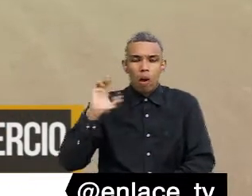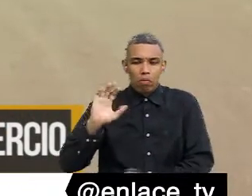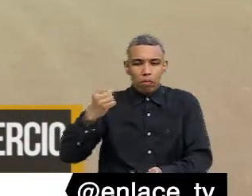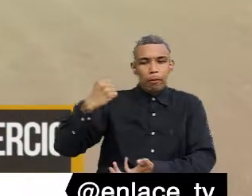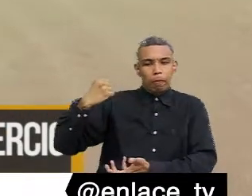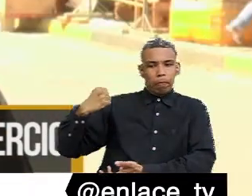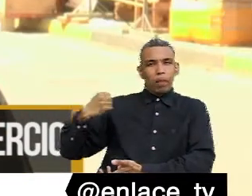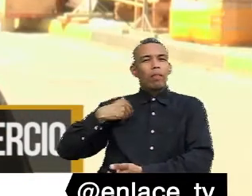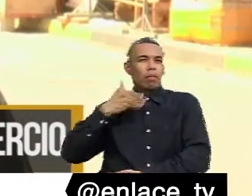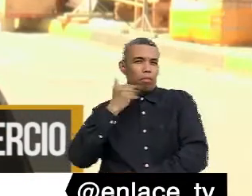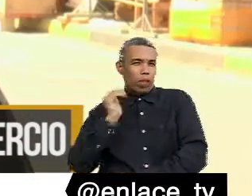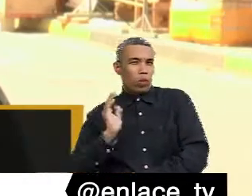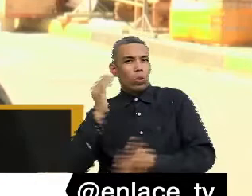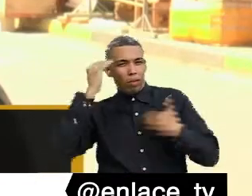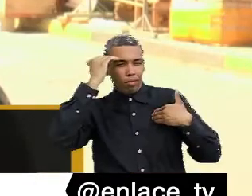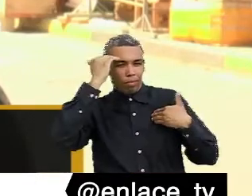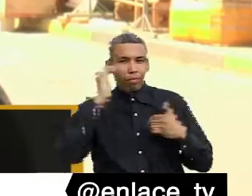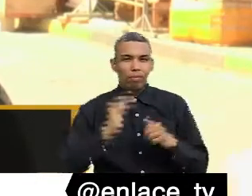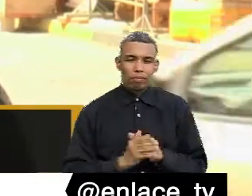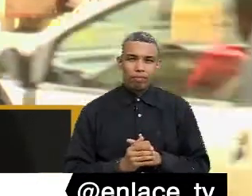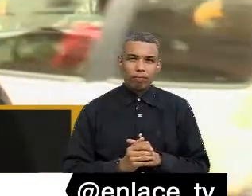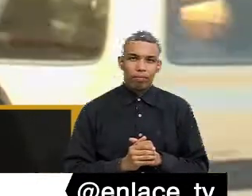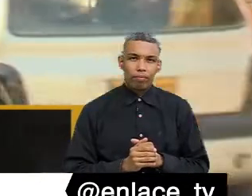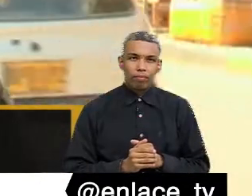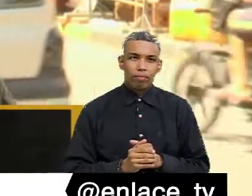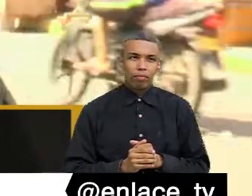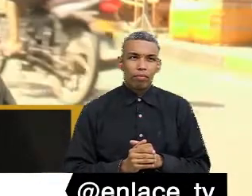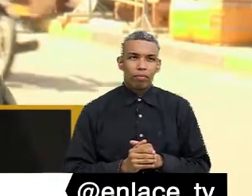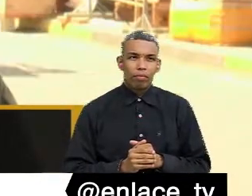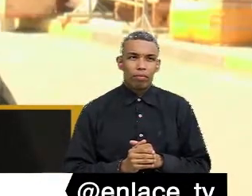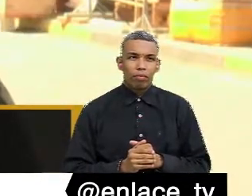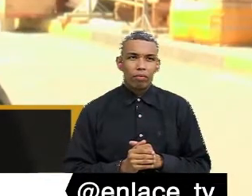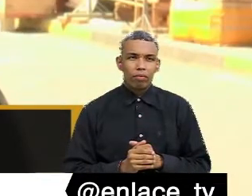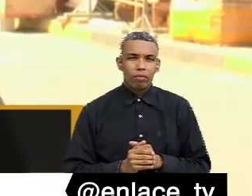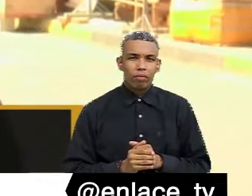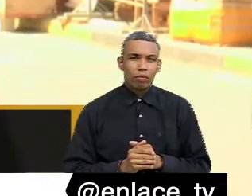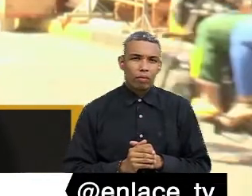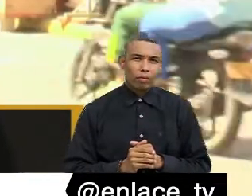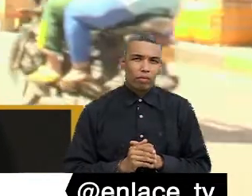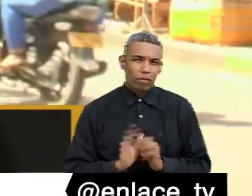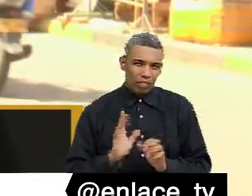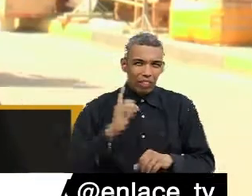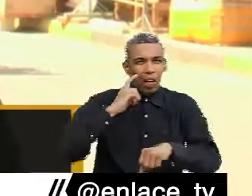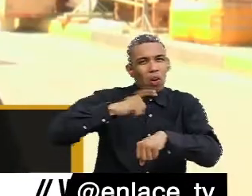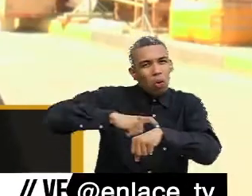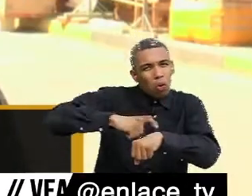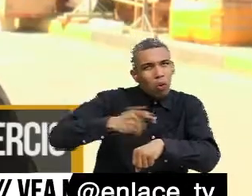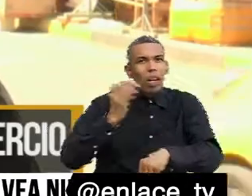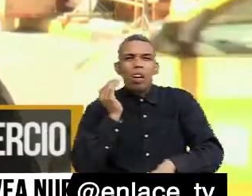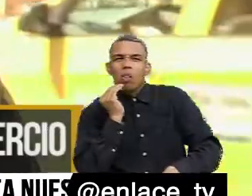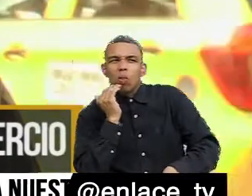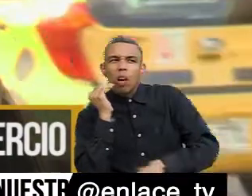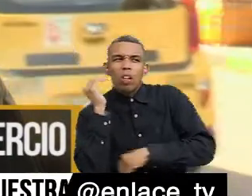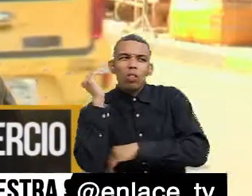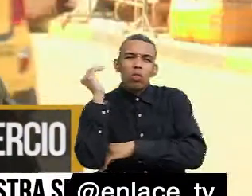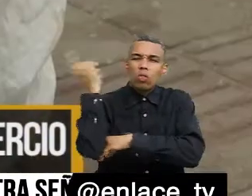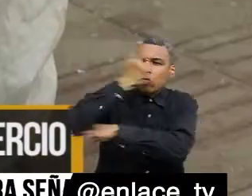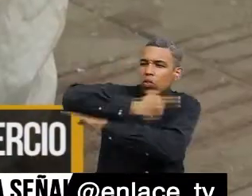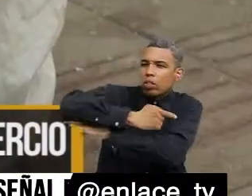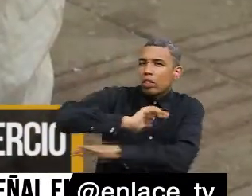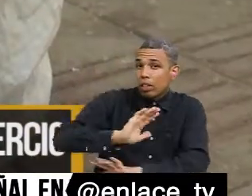que utilicen y dispongan las basuras en los horarios correspondientes los días correspondientes y en los lugares adecuados